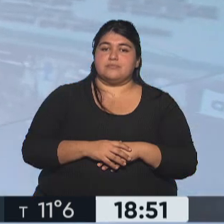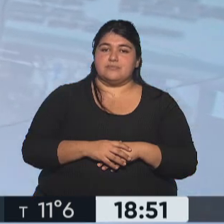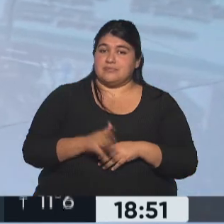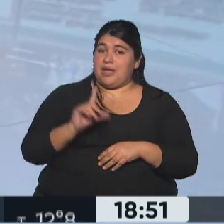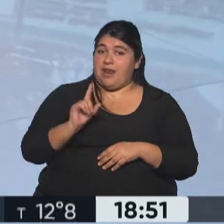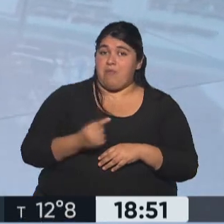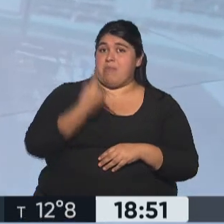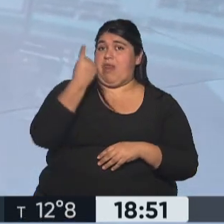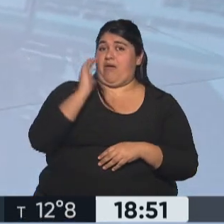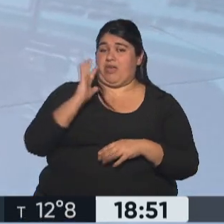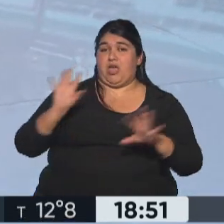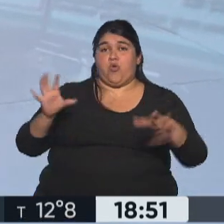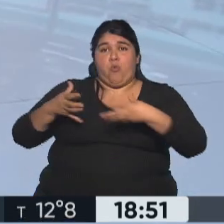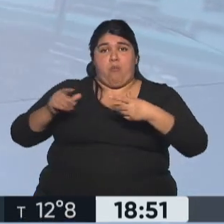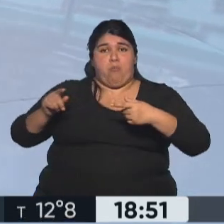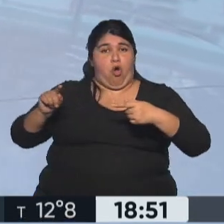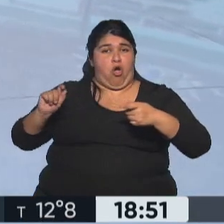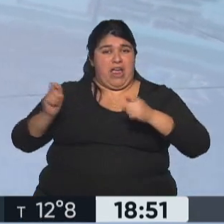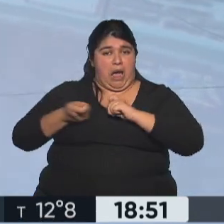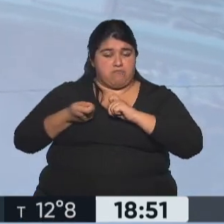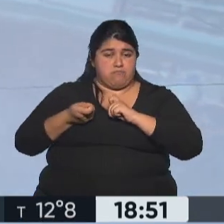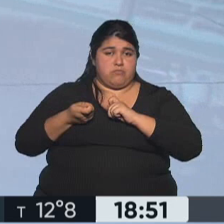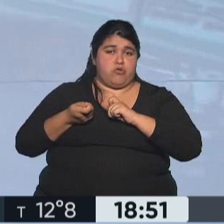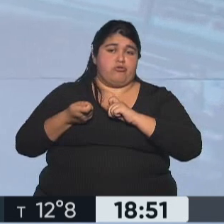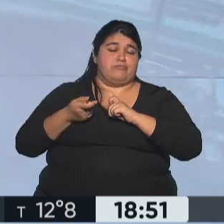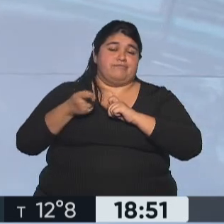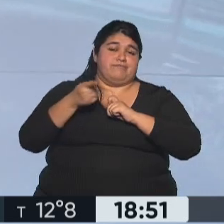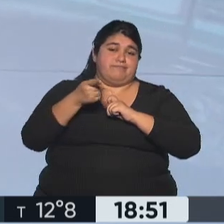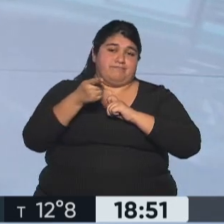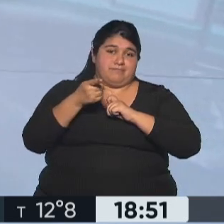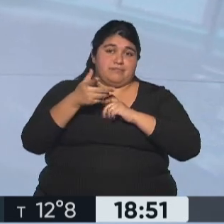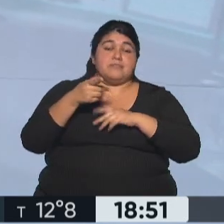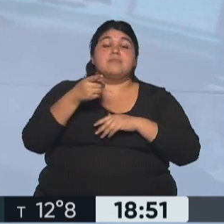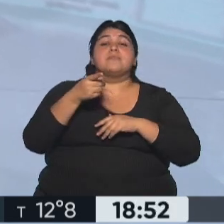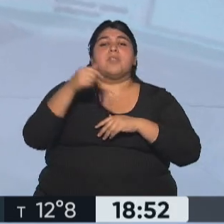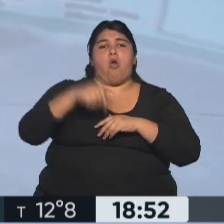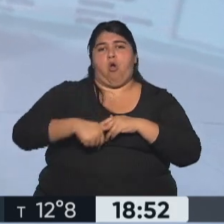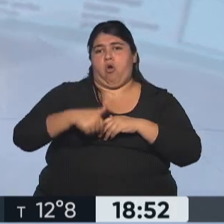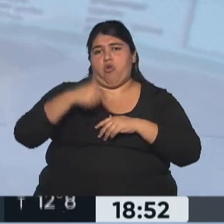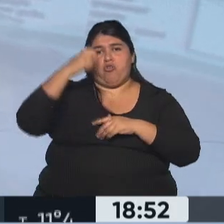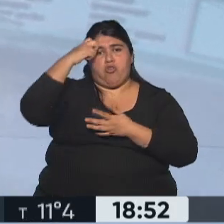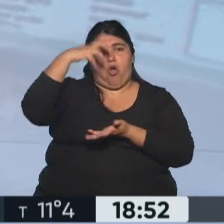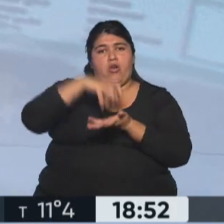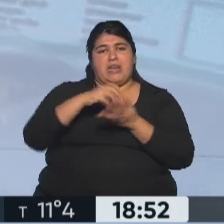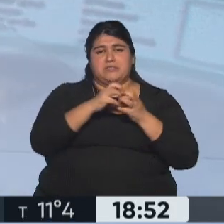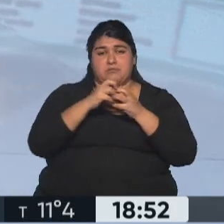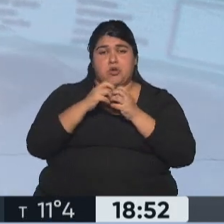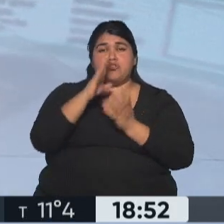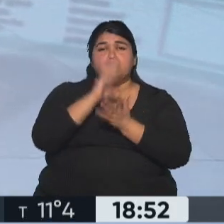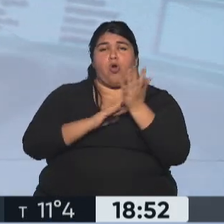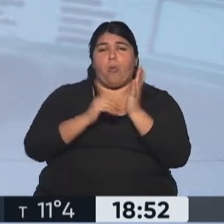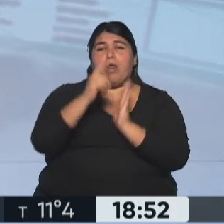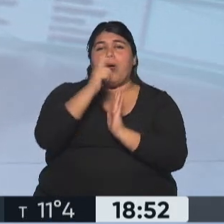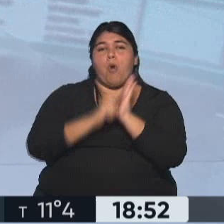No es la primera vez que Juntos por el Cambio intenta introducir un cambio como este que se está discutiendo hoy en el Congreso. Estoy hablando de la boleta única